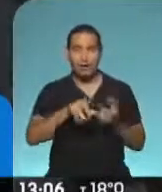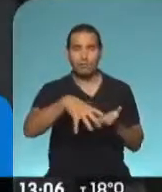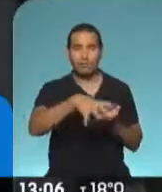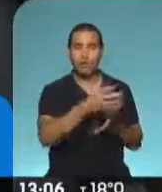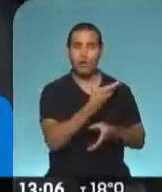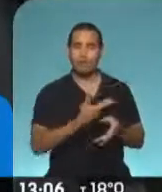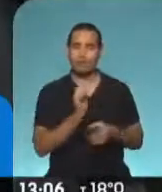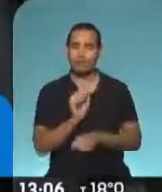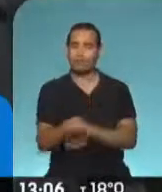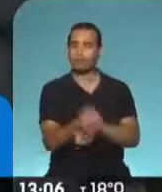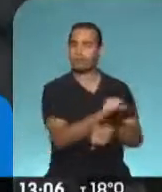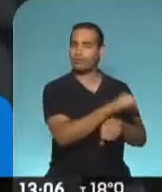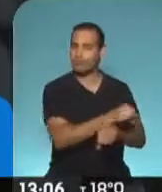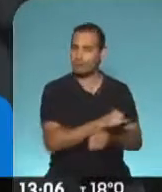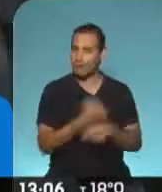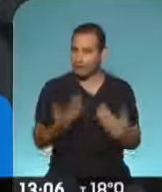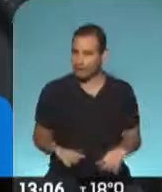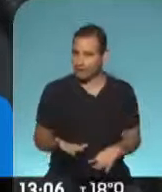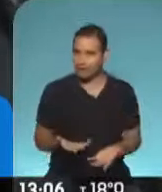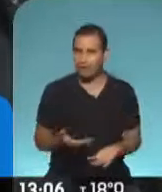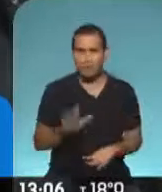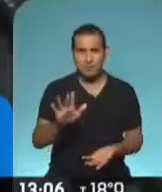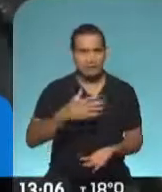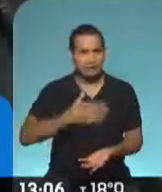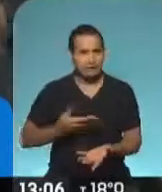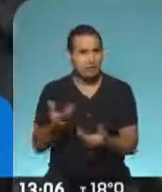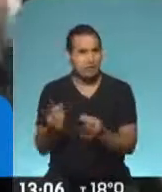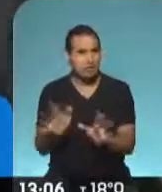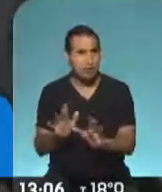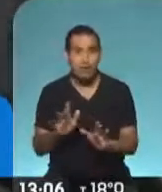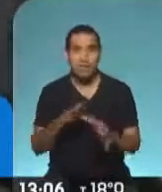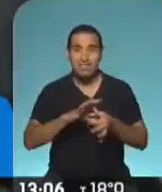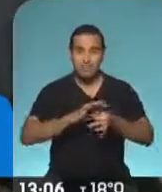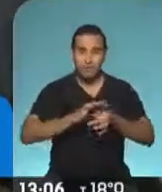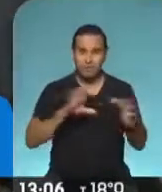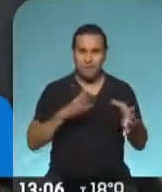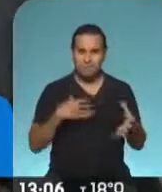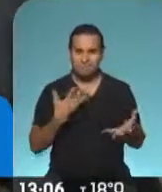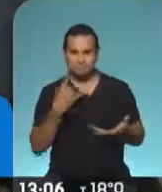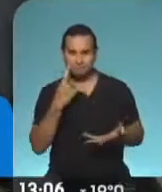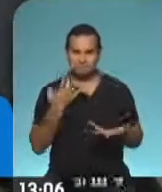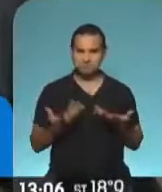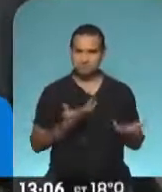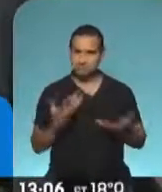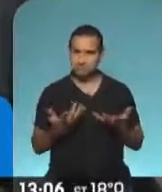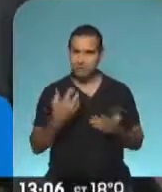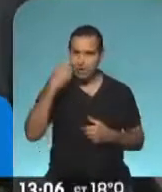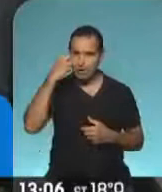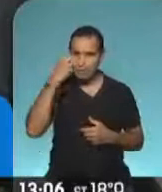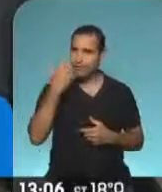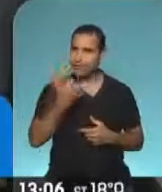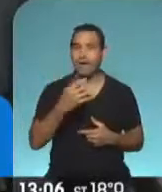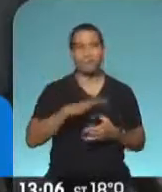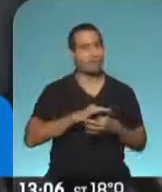Estado. No tienen que tener miedo. Cuando la democracia los incomoda el Parlamento, es porque está en peligro